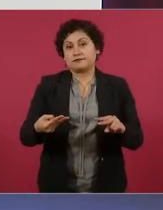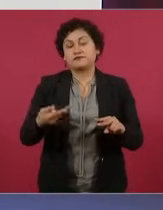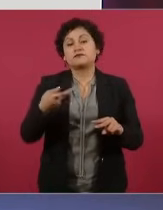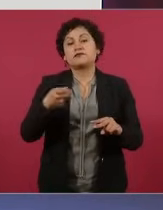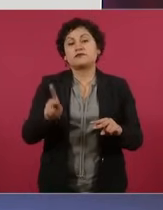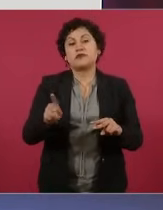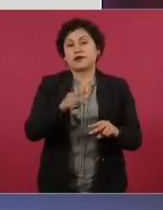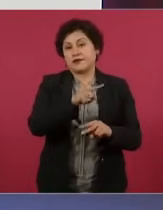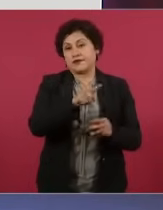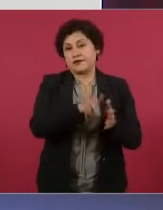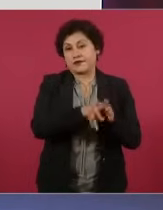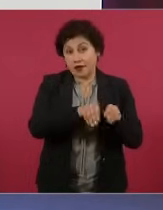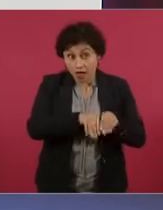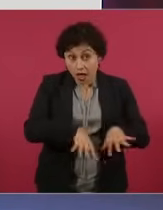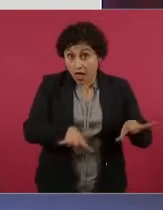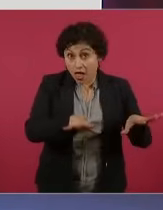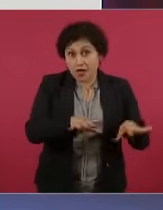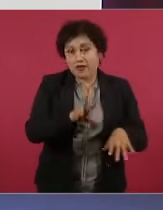en el Reforma.